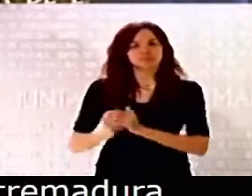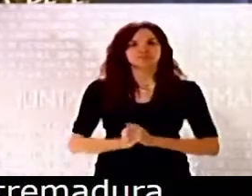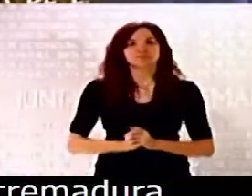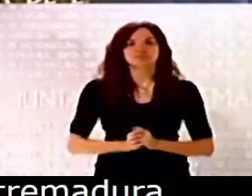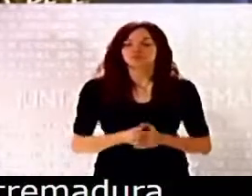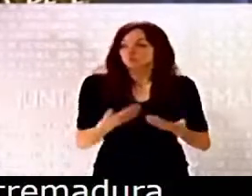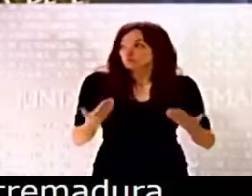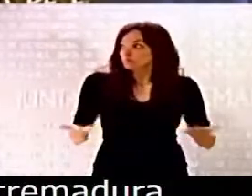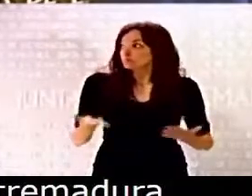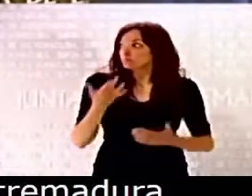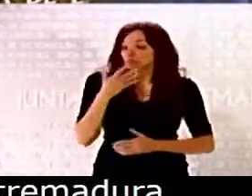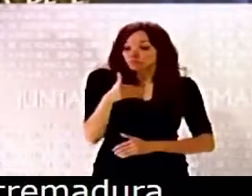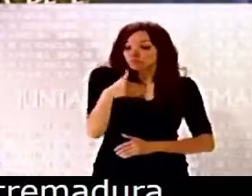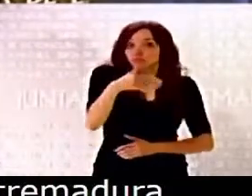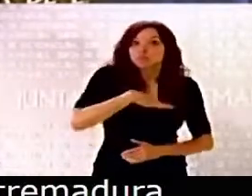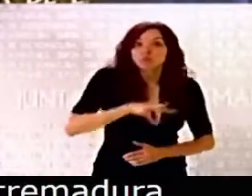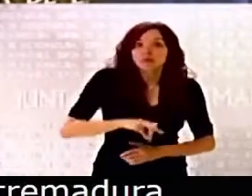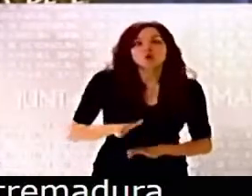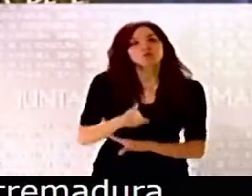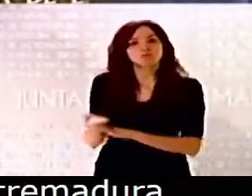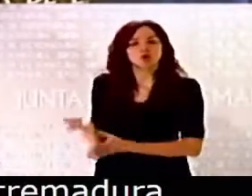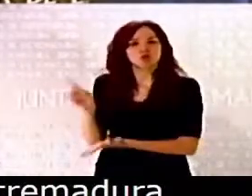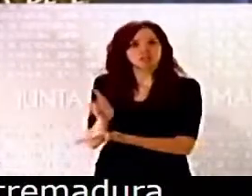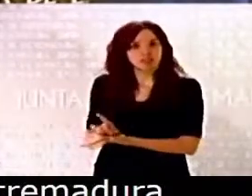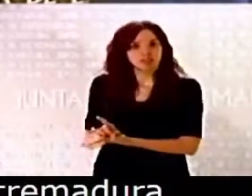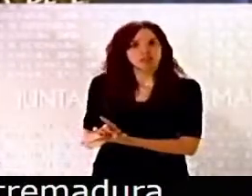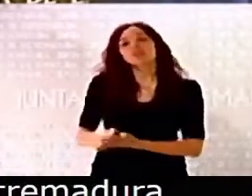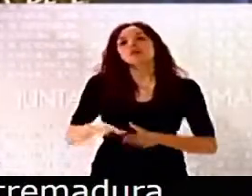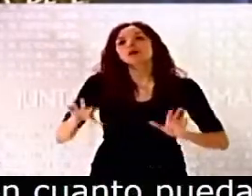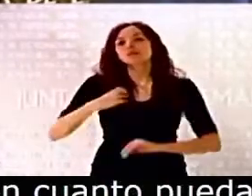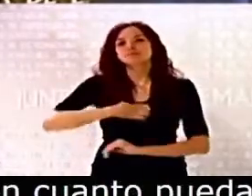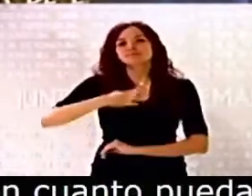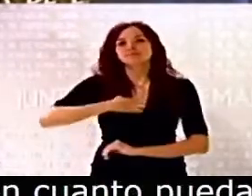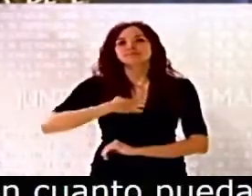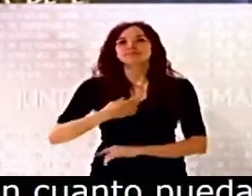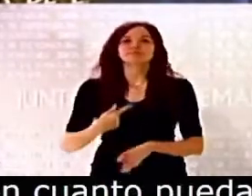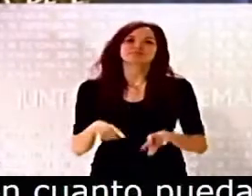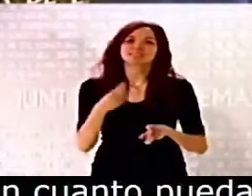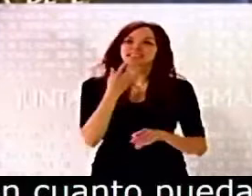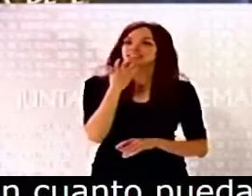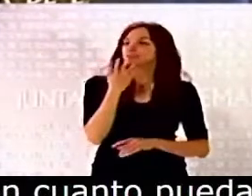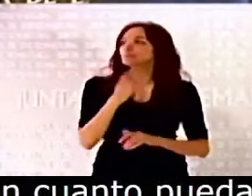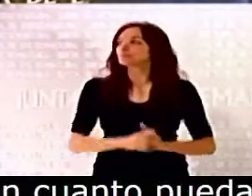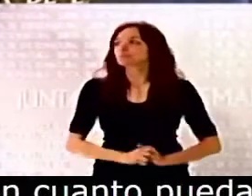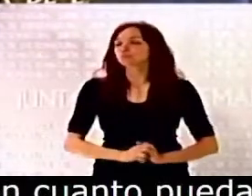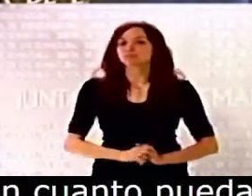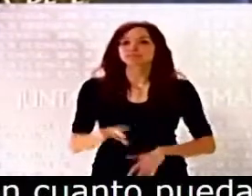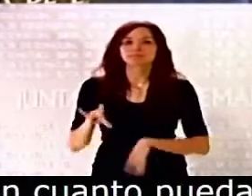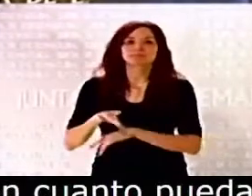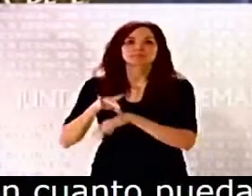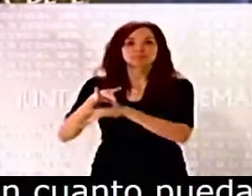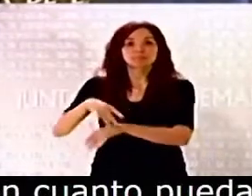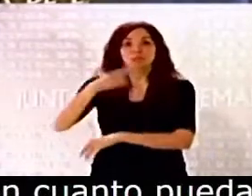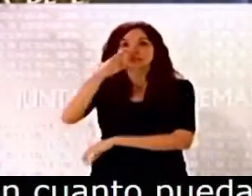Entonces, en cuanto pueda, voy otra vez. Lo que no se puede hacer es que cuando se produzca una visita de un miembro del